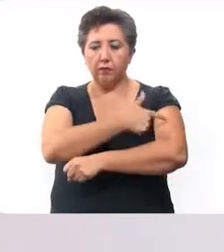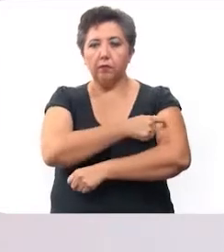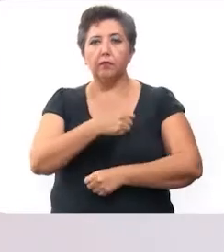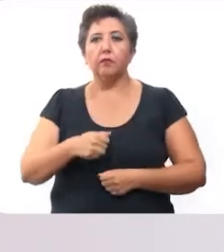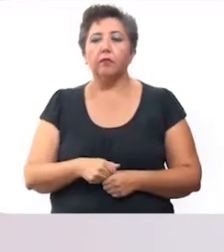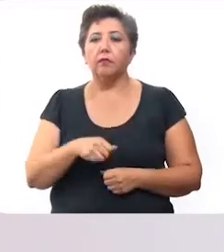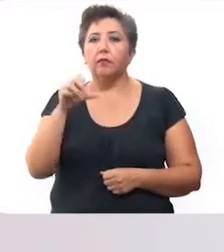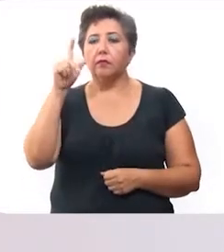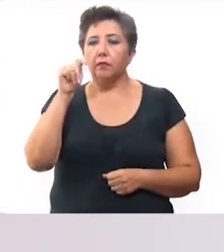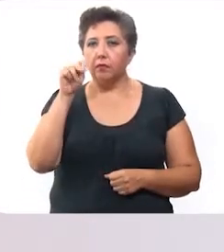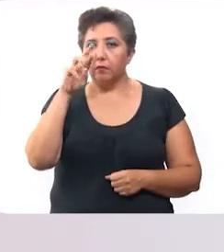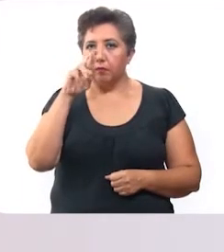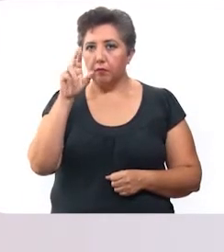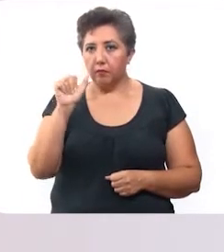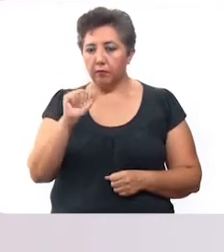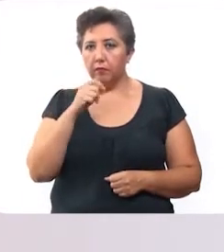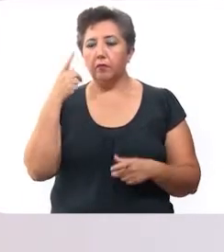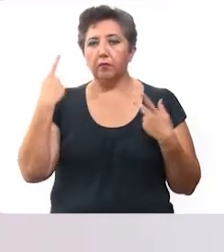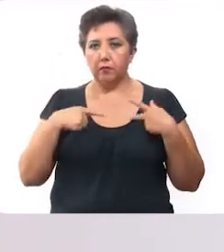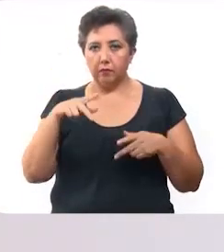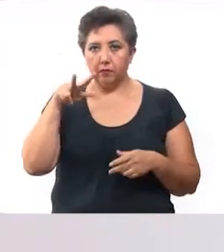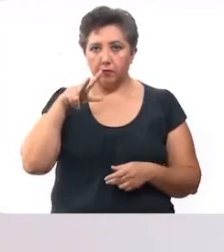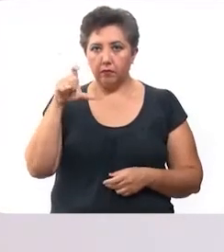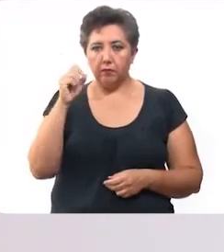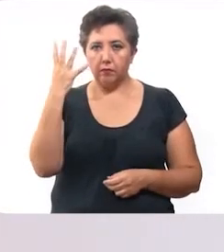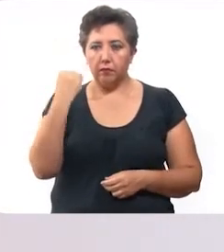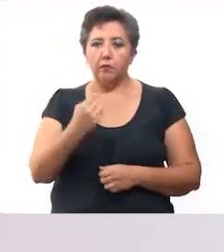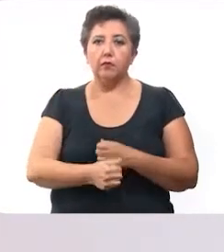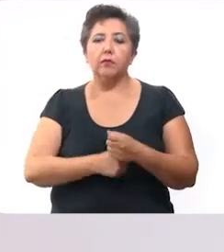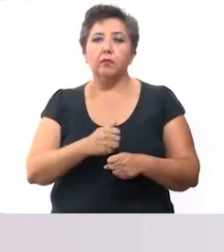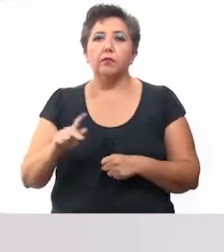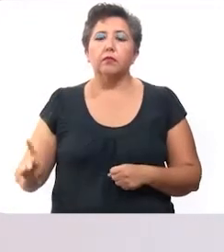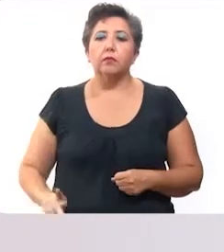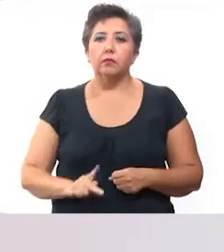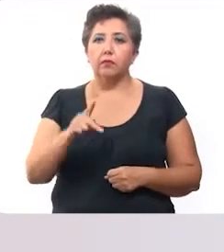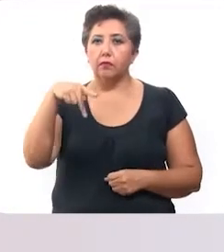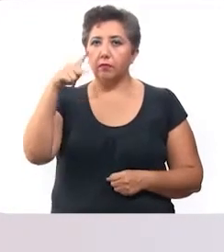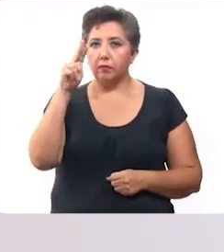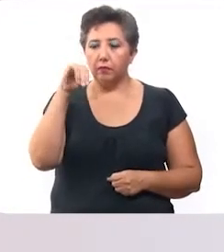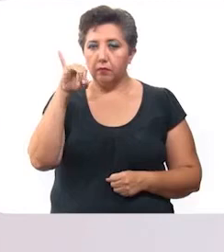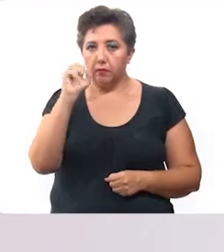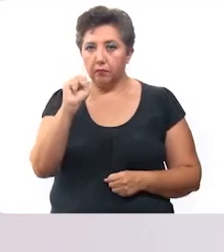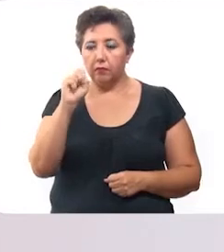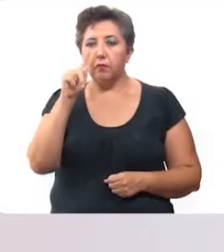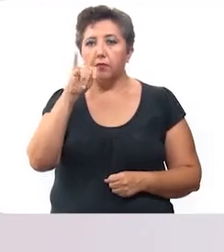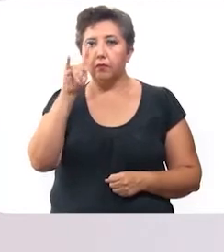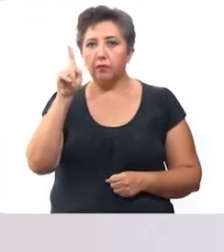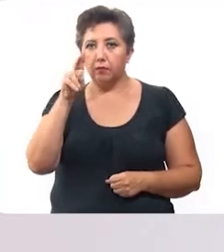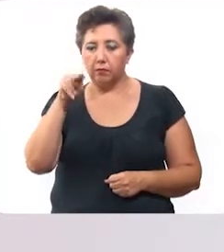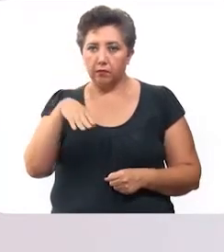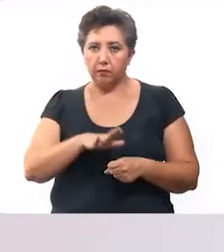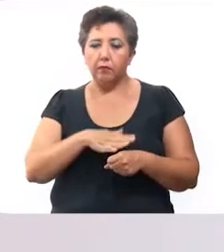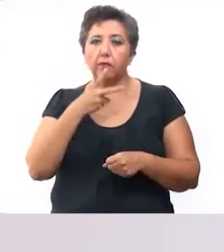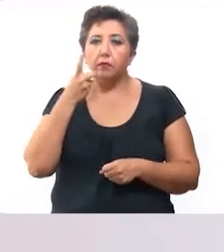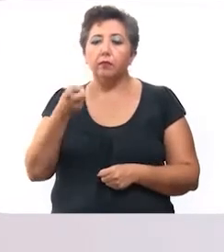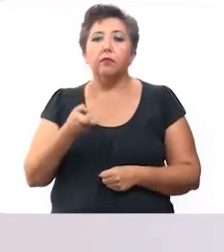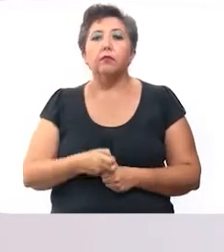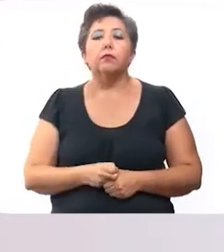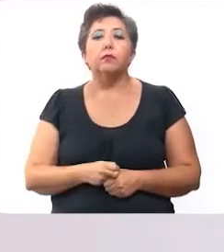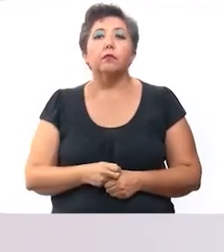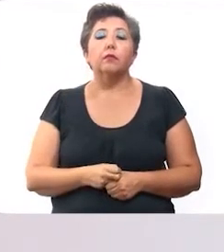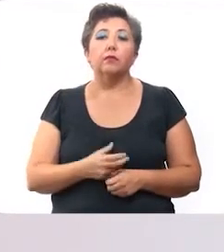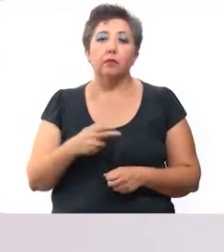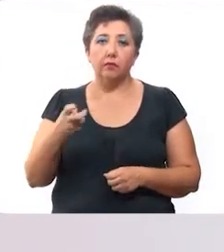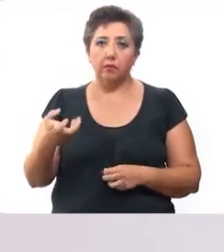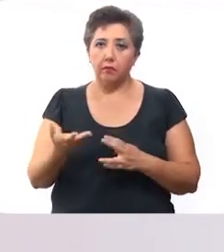de la vacuna AstraZeneca a las personas de 18 a 29 años de los municipios de Canacín y Tizimín, por lo que con esta jornada se